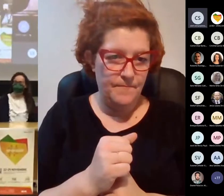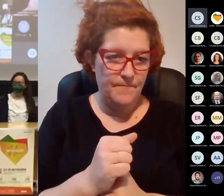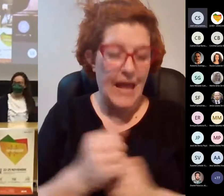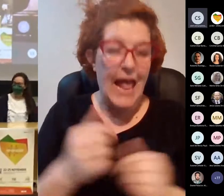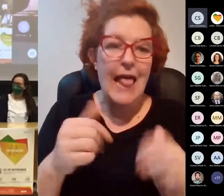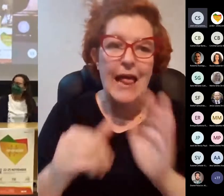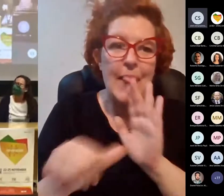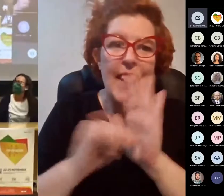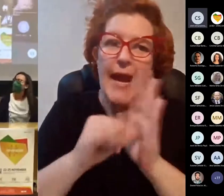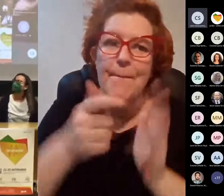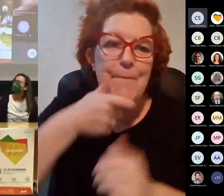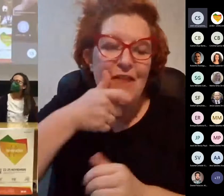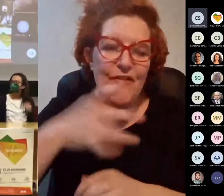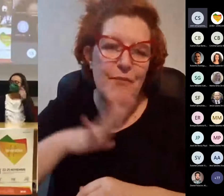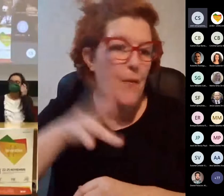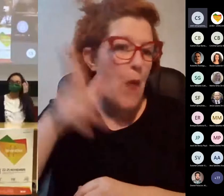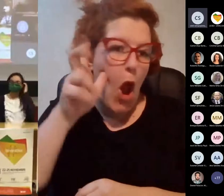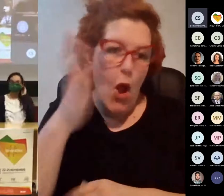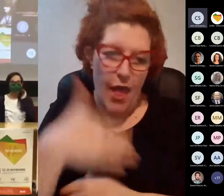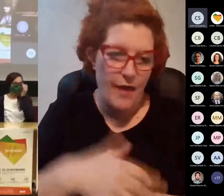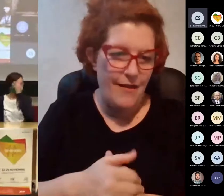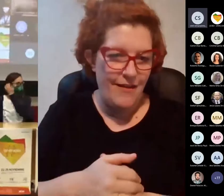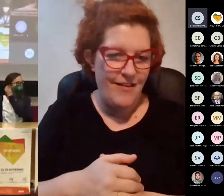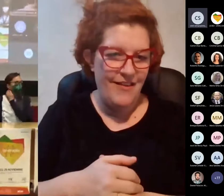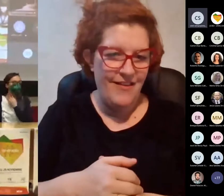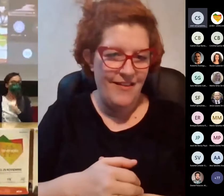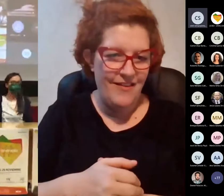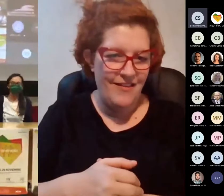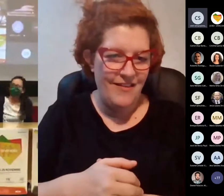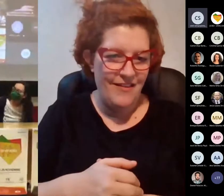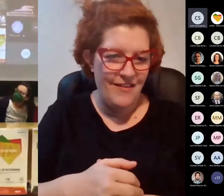Acercaros el micro, por favor, que si no se oye.